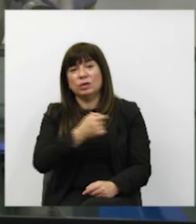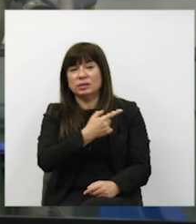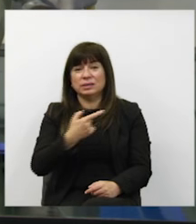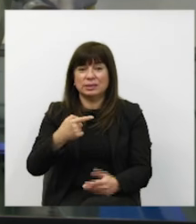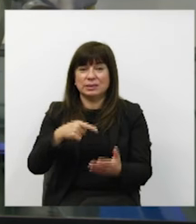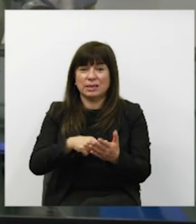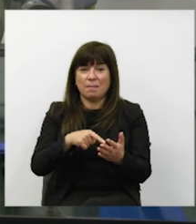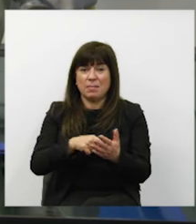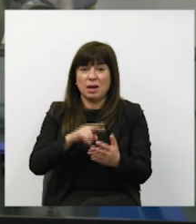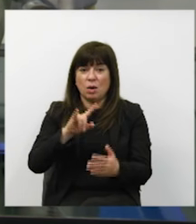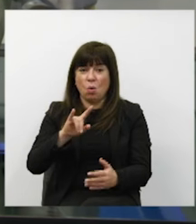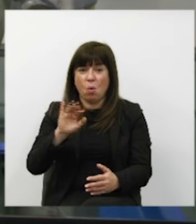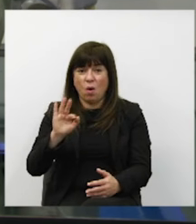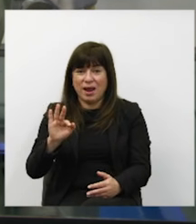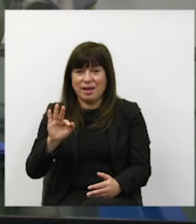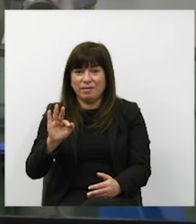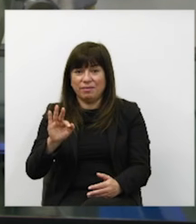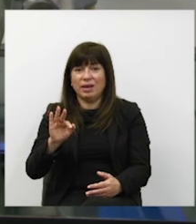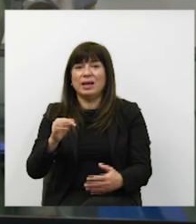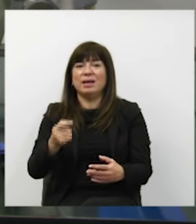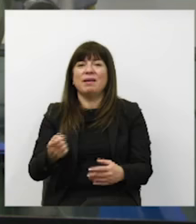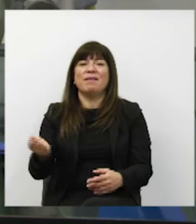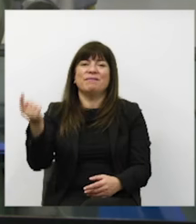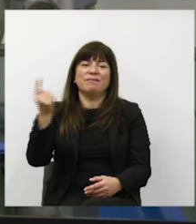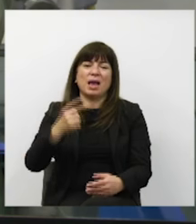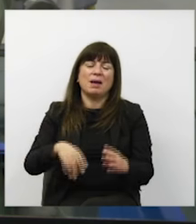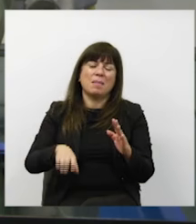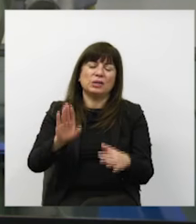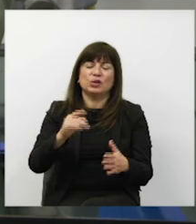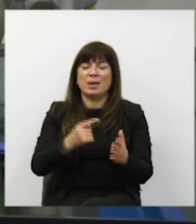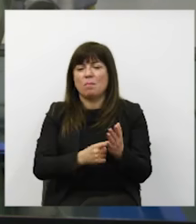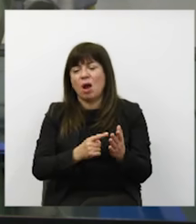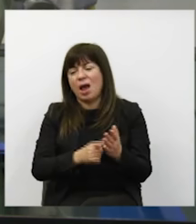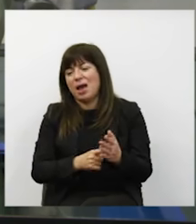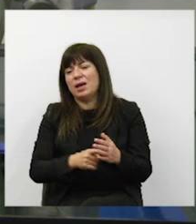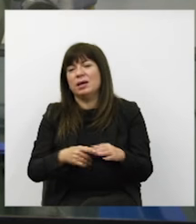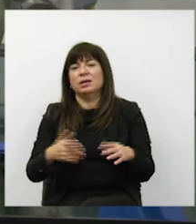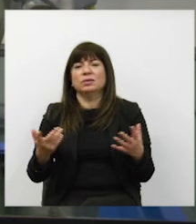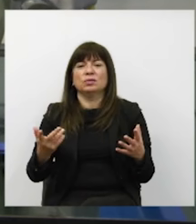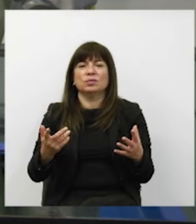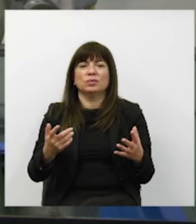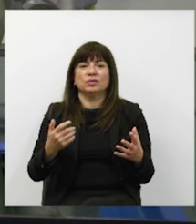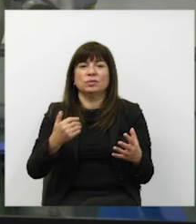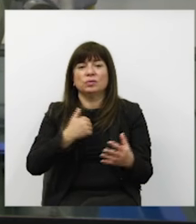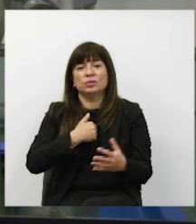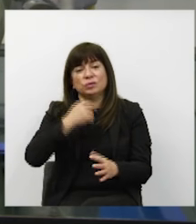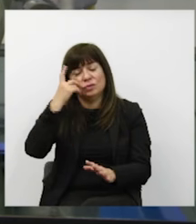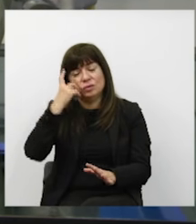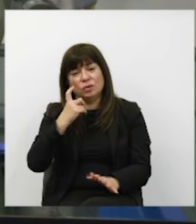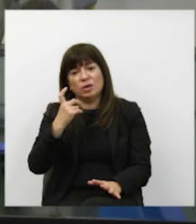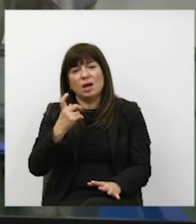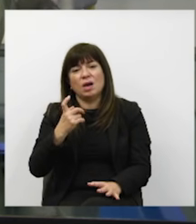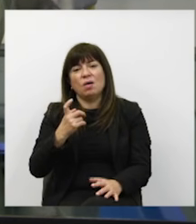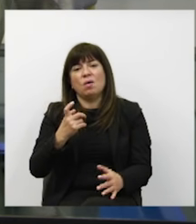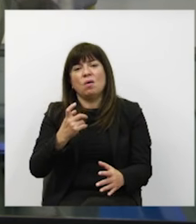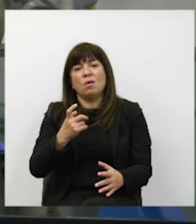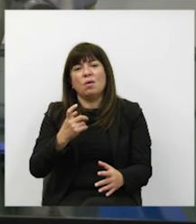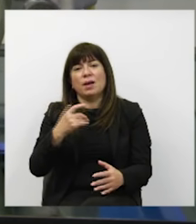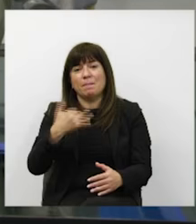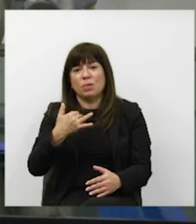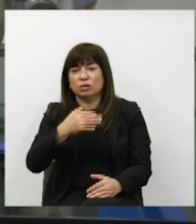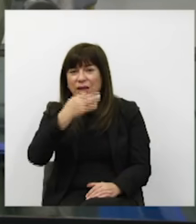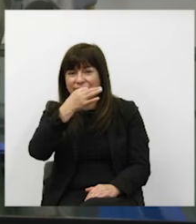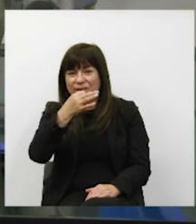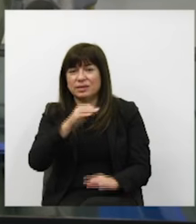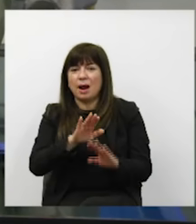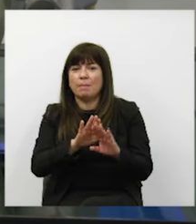es la definición de pyme, bueno, viene todo hasta los mayores impuestos, la malla regulatoria. Entonces, yo sigo, quizás no es muy popular decirlo, porque obviamente es